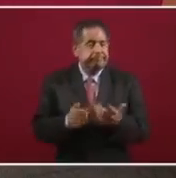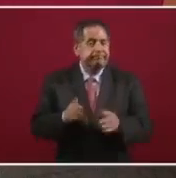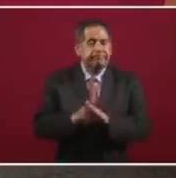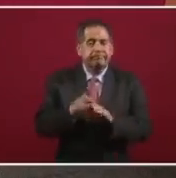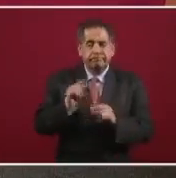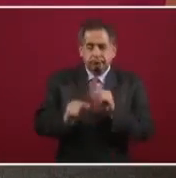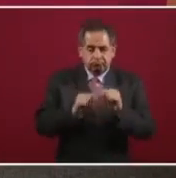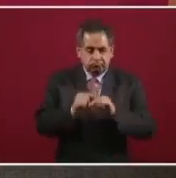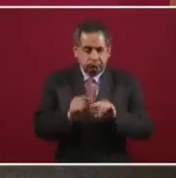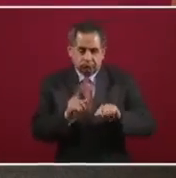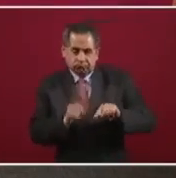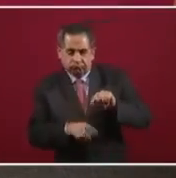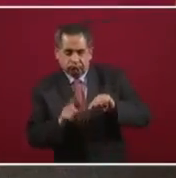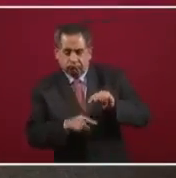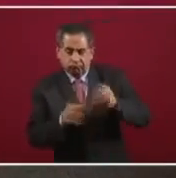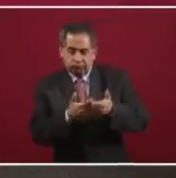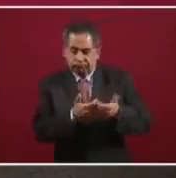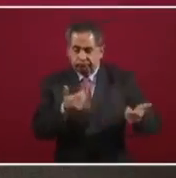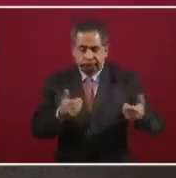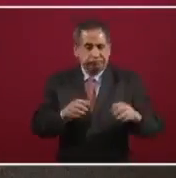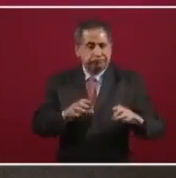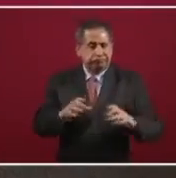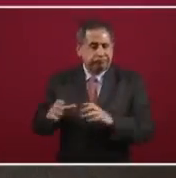aislando cada vez más